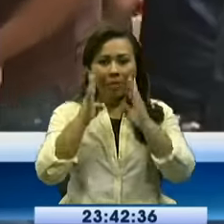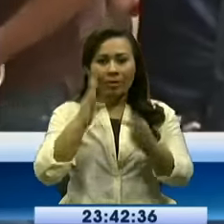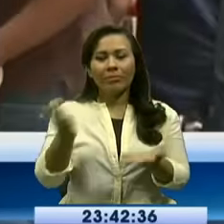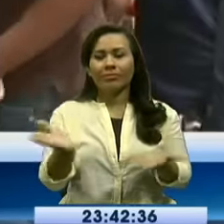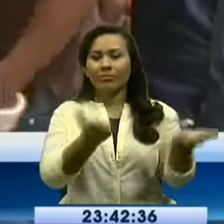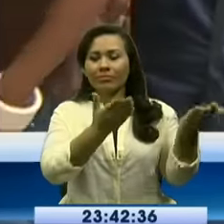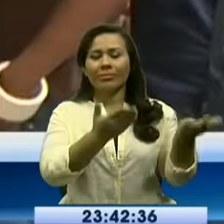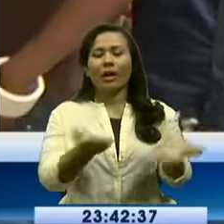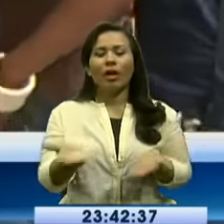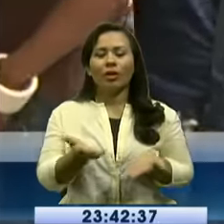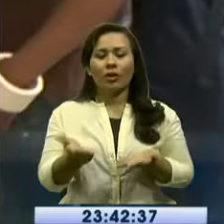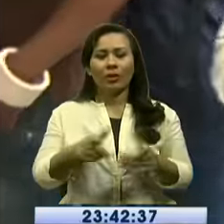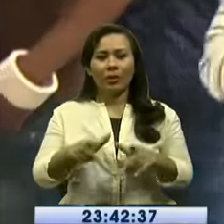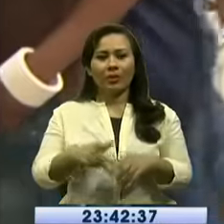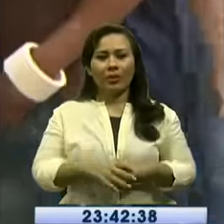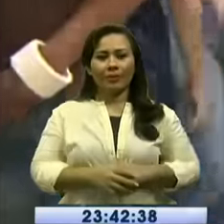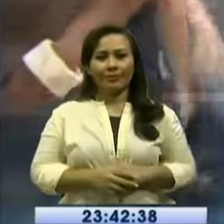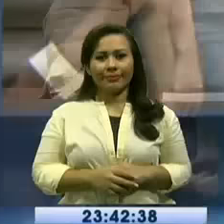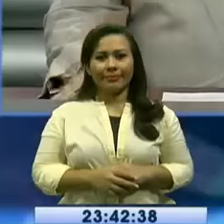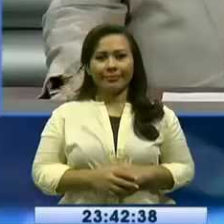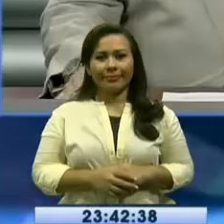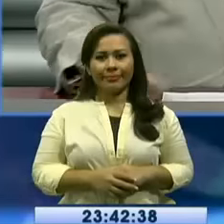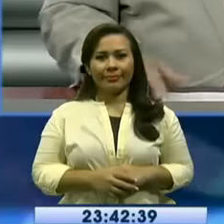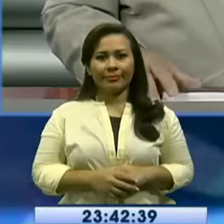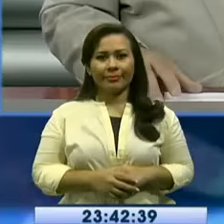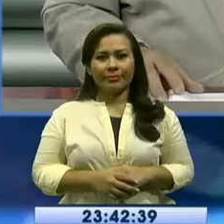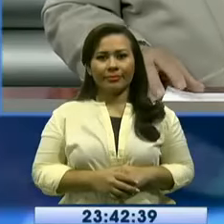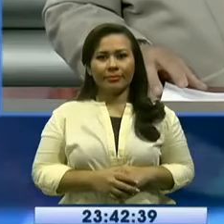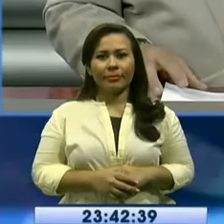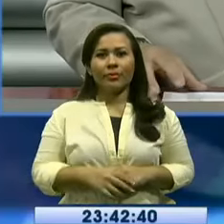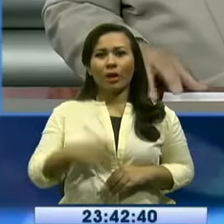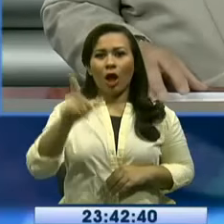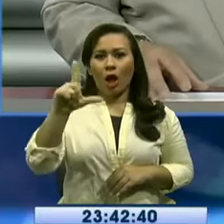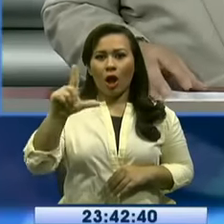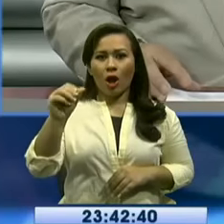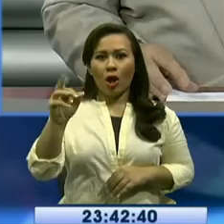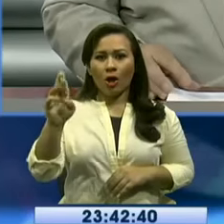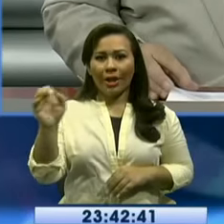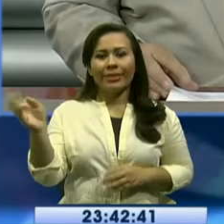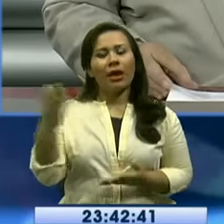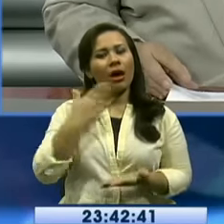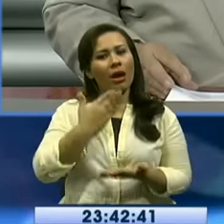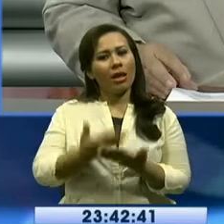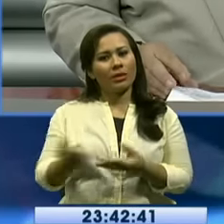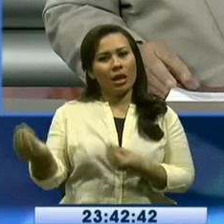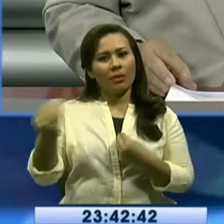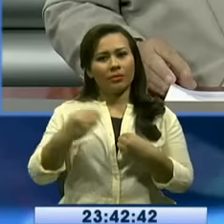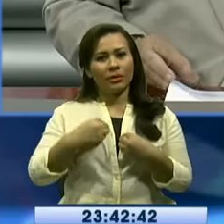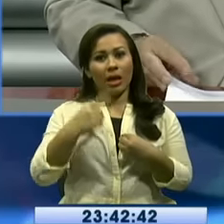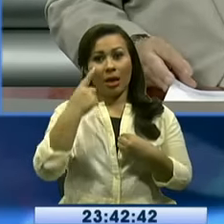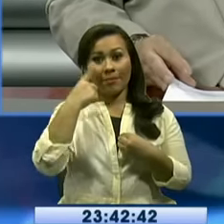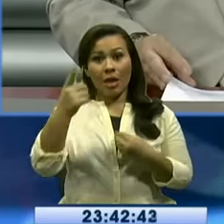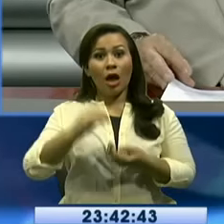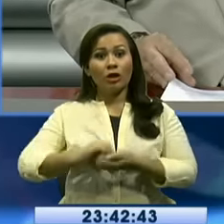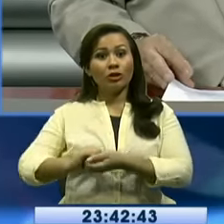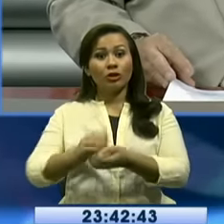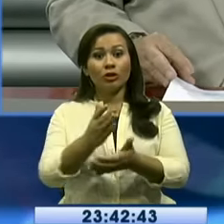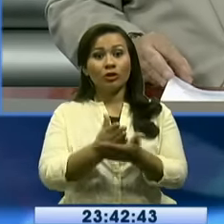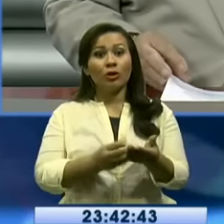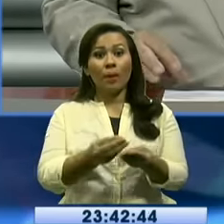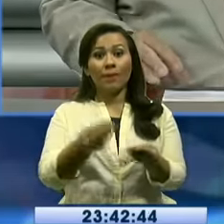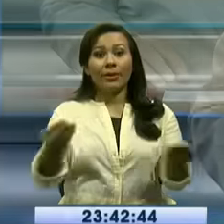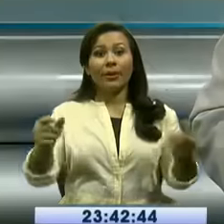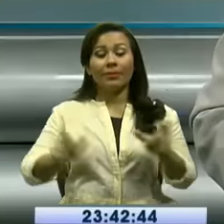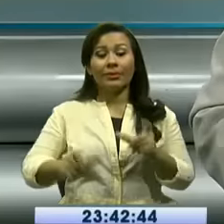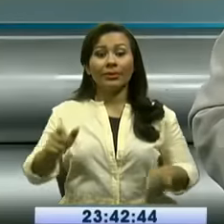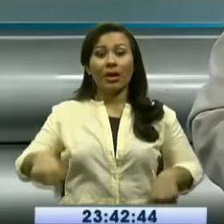en estudios. Muy buenas noches. Bueno, buenas noches y gracias por la información brindada. Ahí está la solidaridad de los